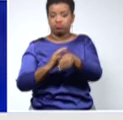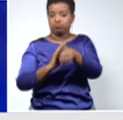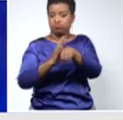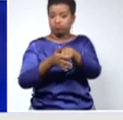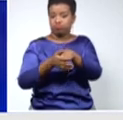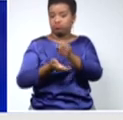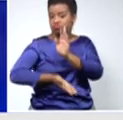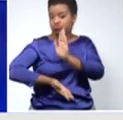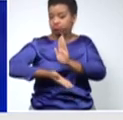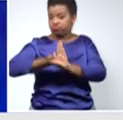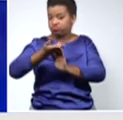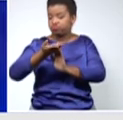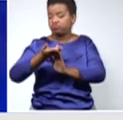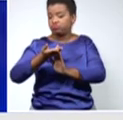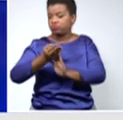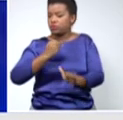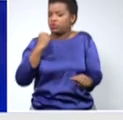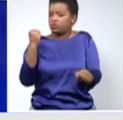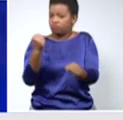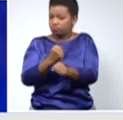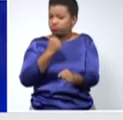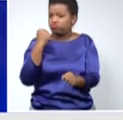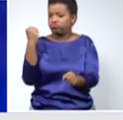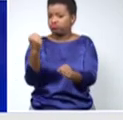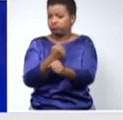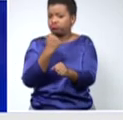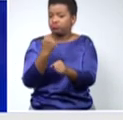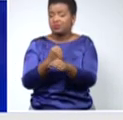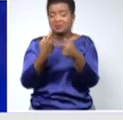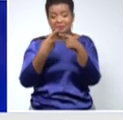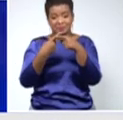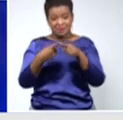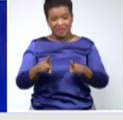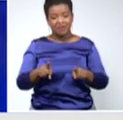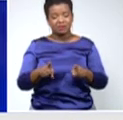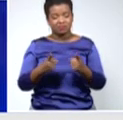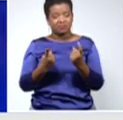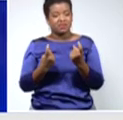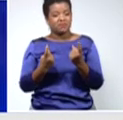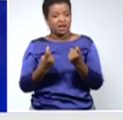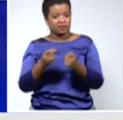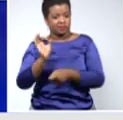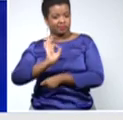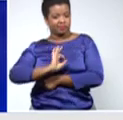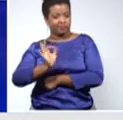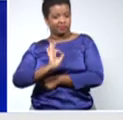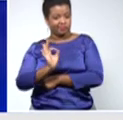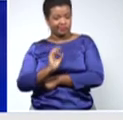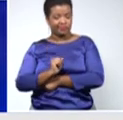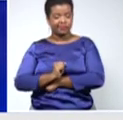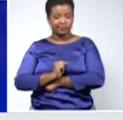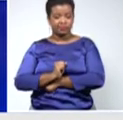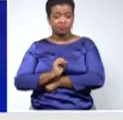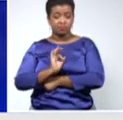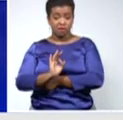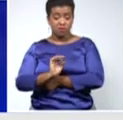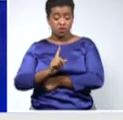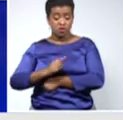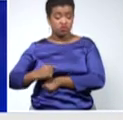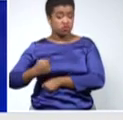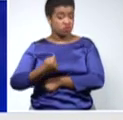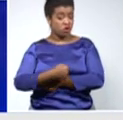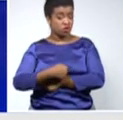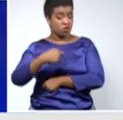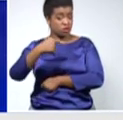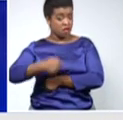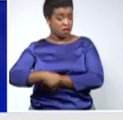Se trabaja duro, pero de todas formas tenemos también que la parte que nos corresponde, no